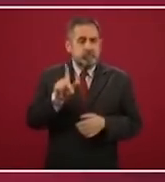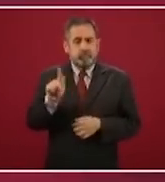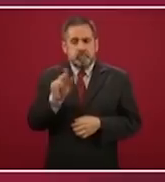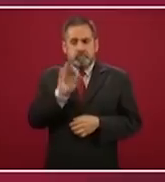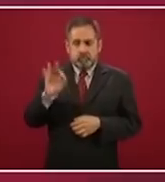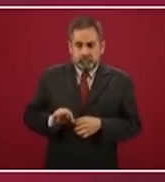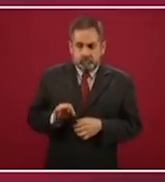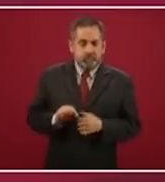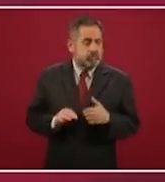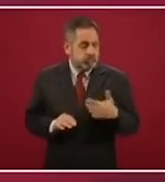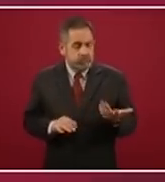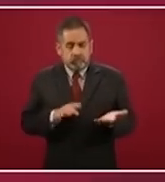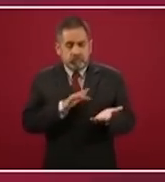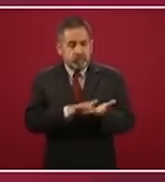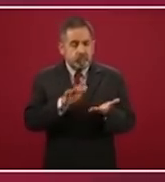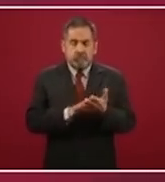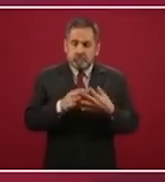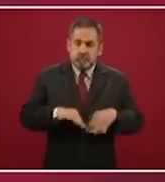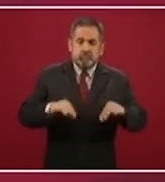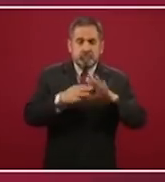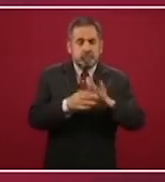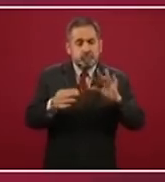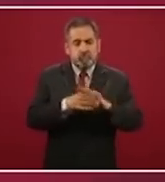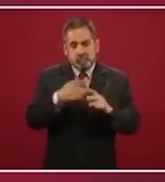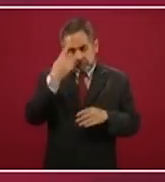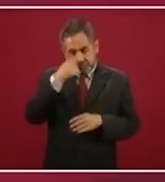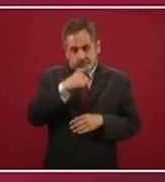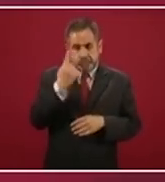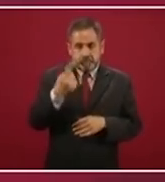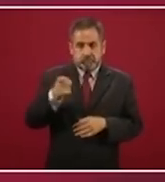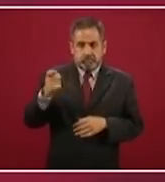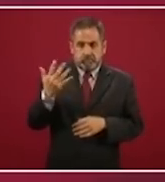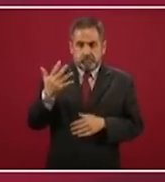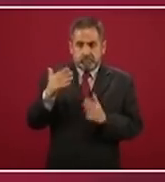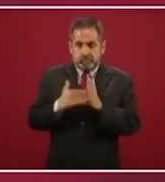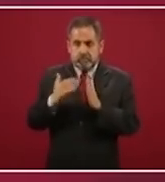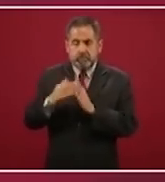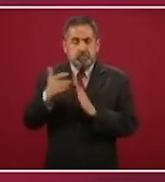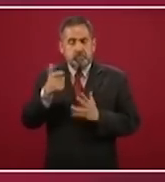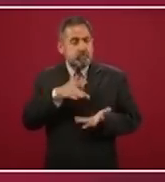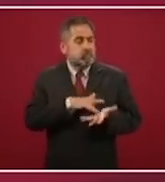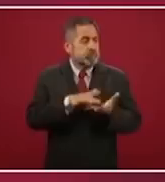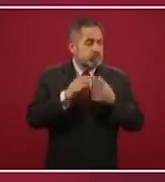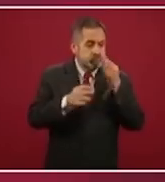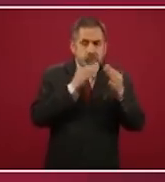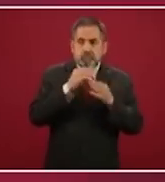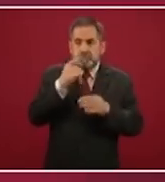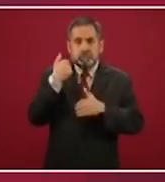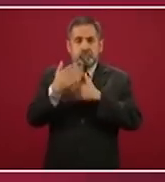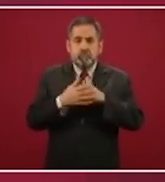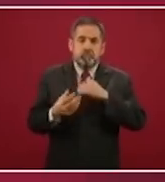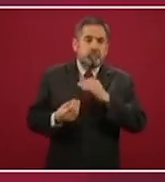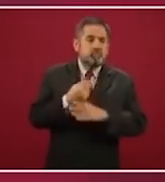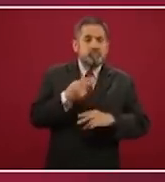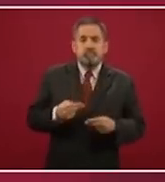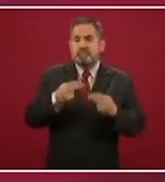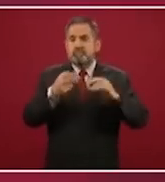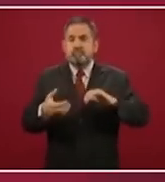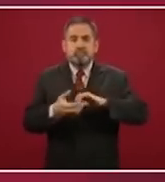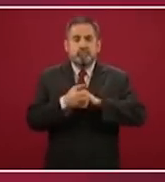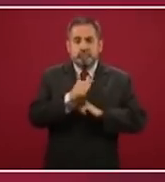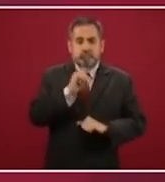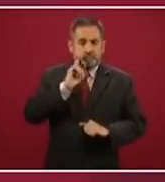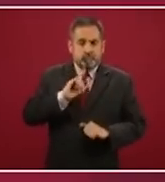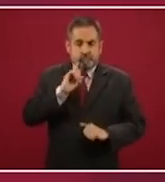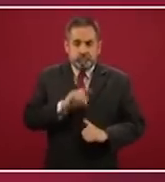70% y además un apoyo especial de 150 millones de pesos para la formación de cooperativas, principalmente para mujeres.